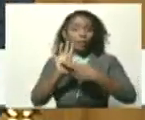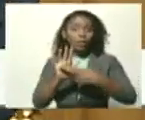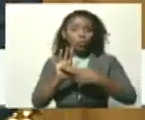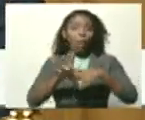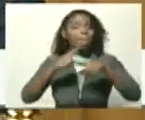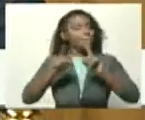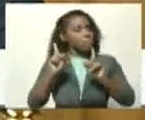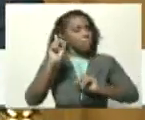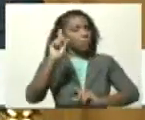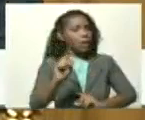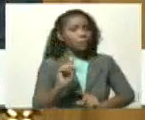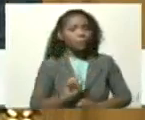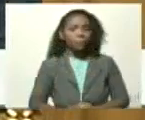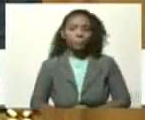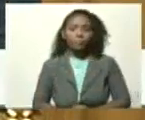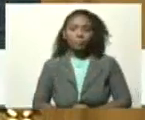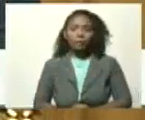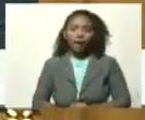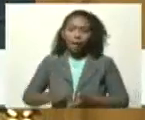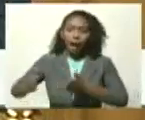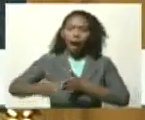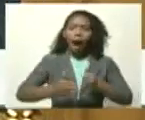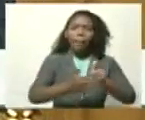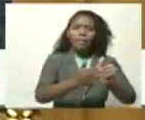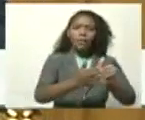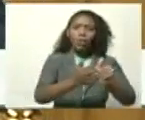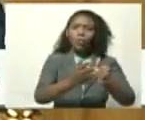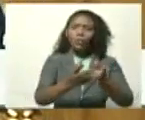pero también la ruta de la